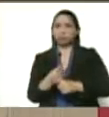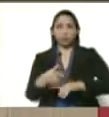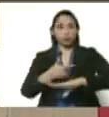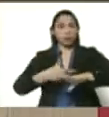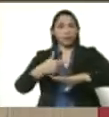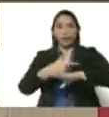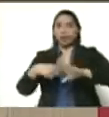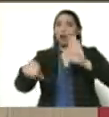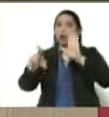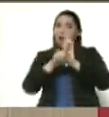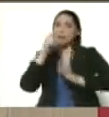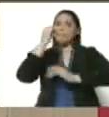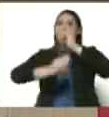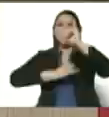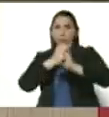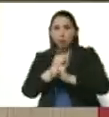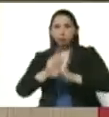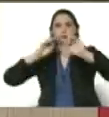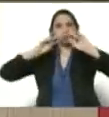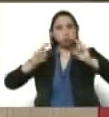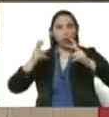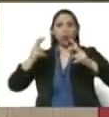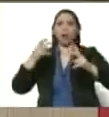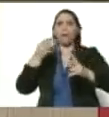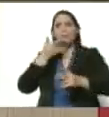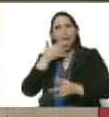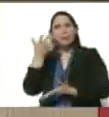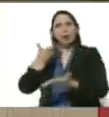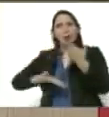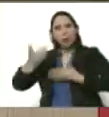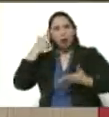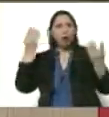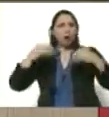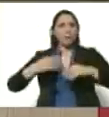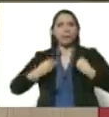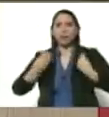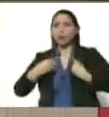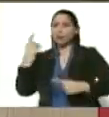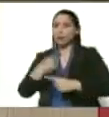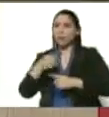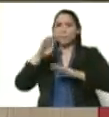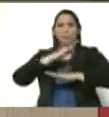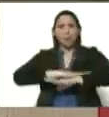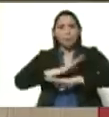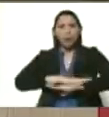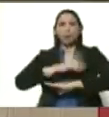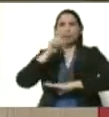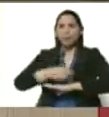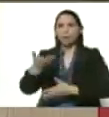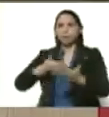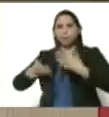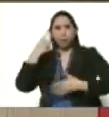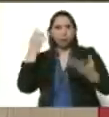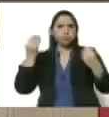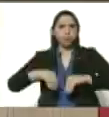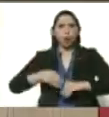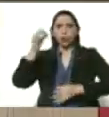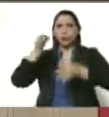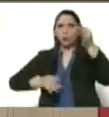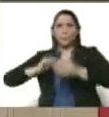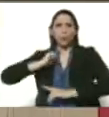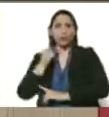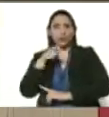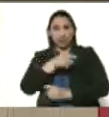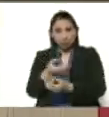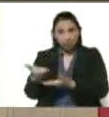gobierna las leyes internacionales en la materia, la cooperación debida, la cooperación judicial, la cooperación policial. Ese